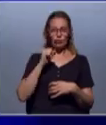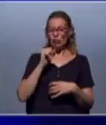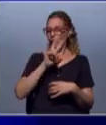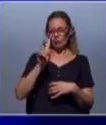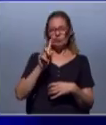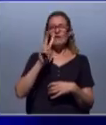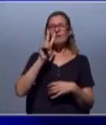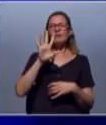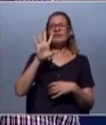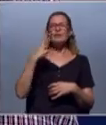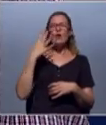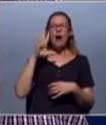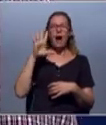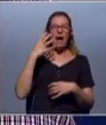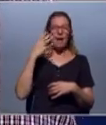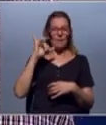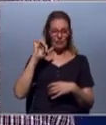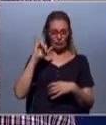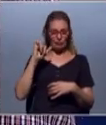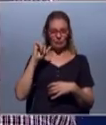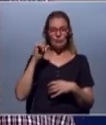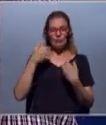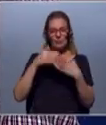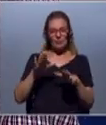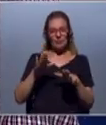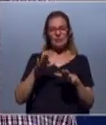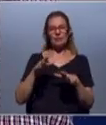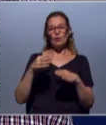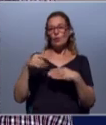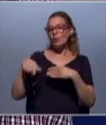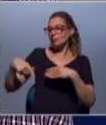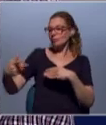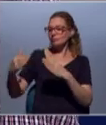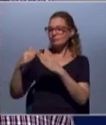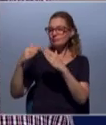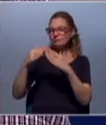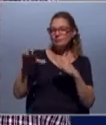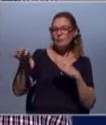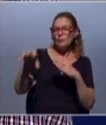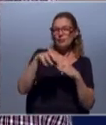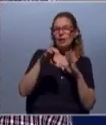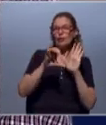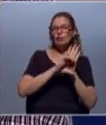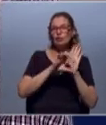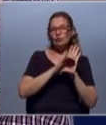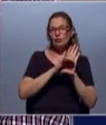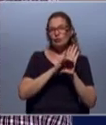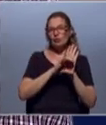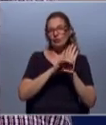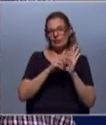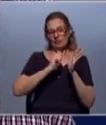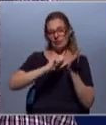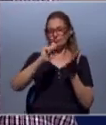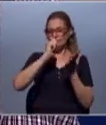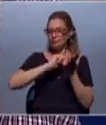de más de más bien lo que pasa cuando yo empiezo de sarandí grande con estos vecinos la constitución que es un texto que está bien